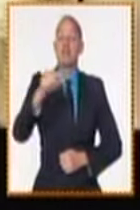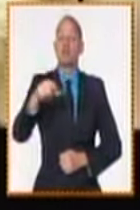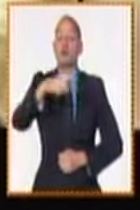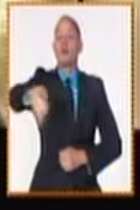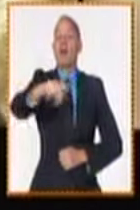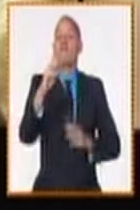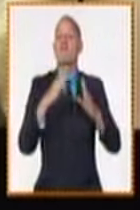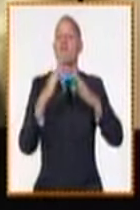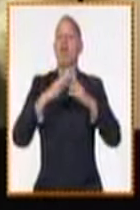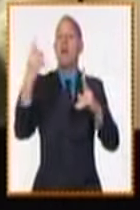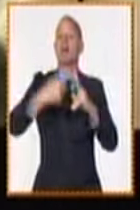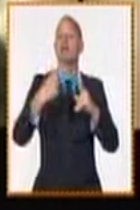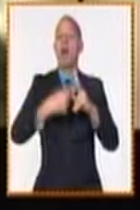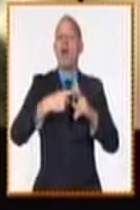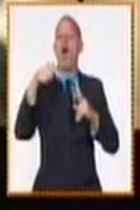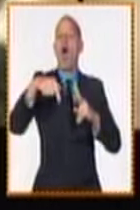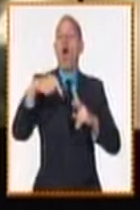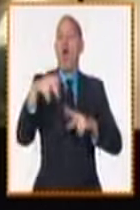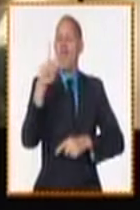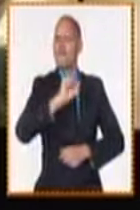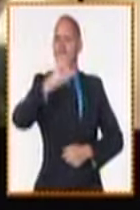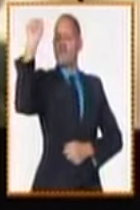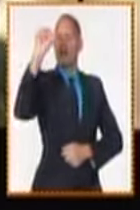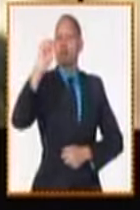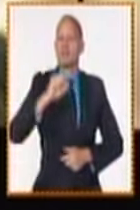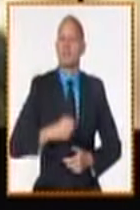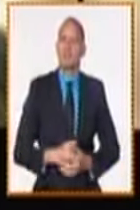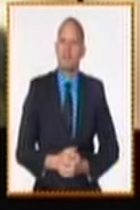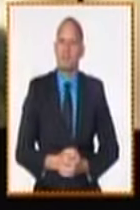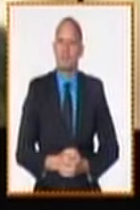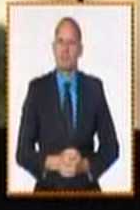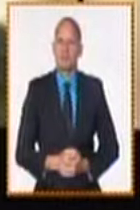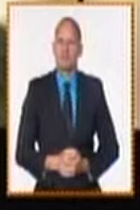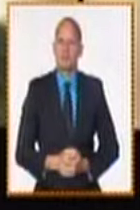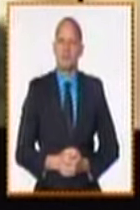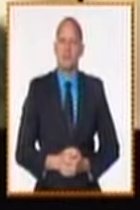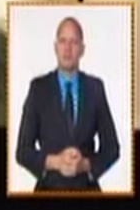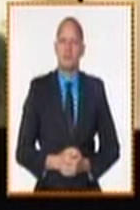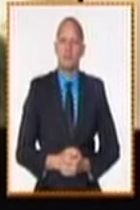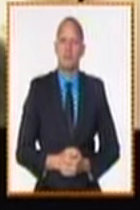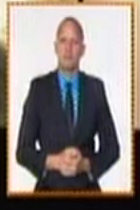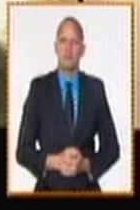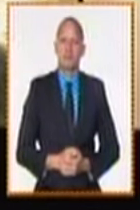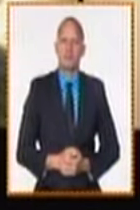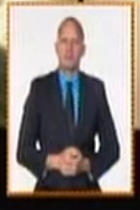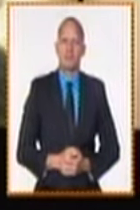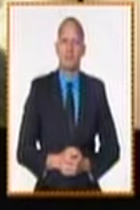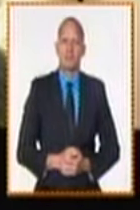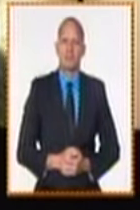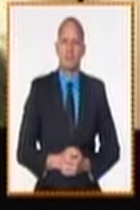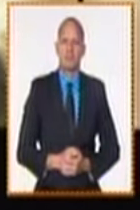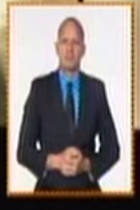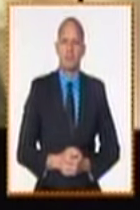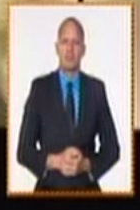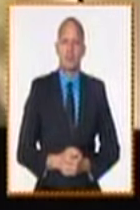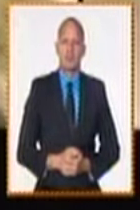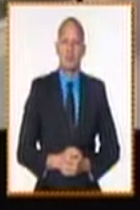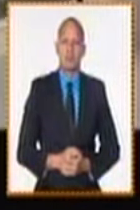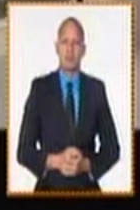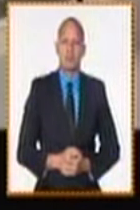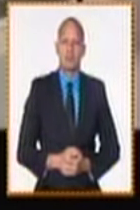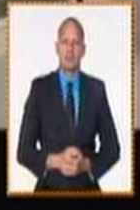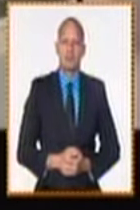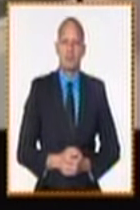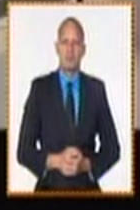el sonido, a las armas valientes correr. Jacqueline